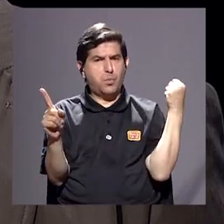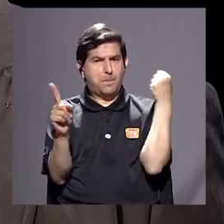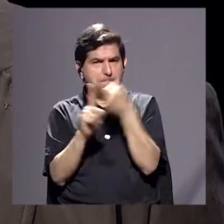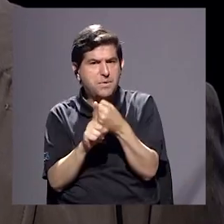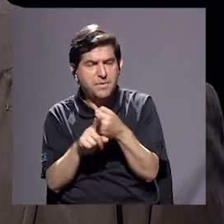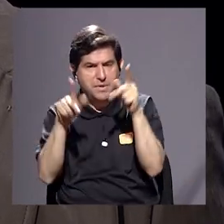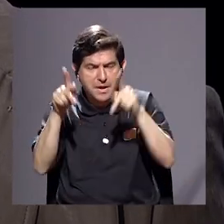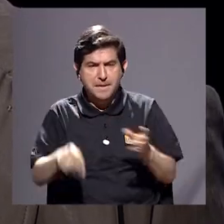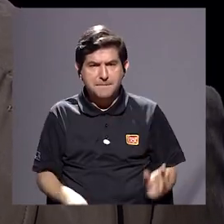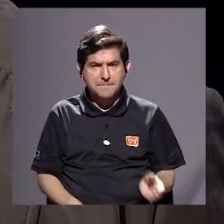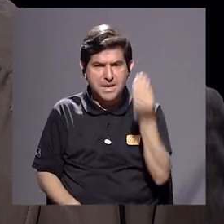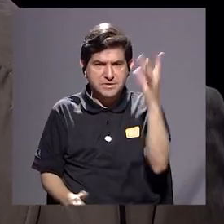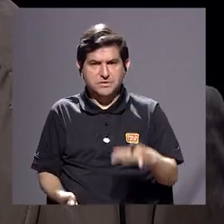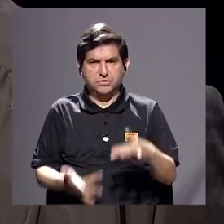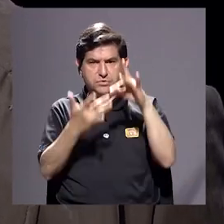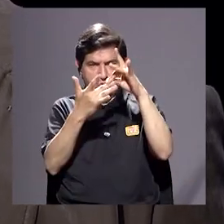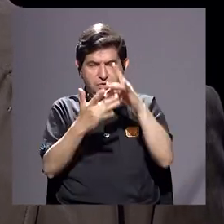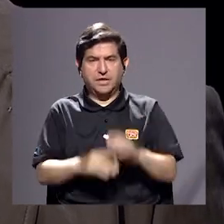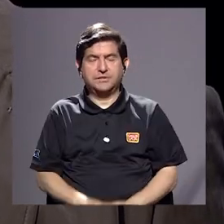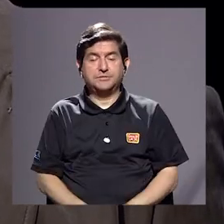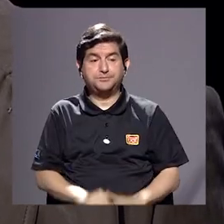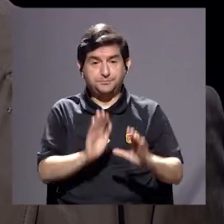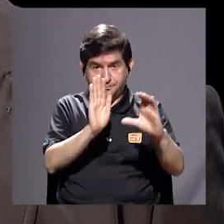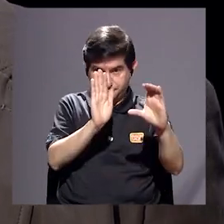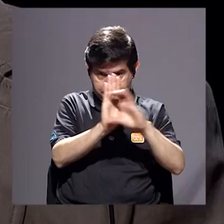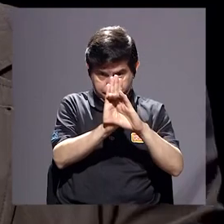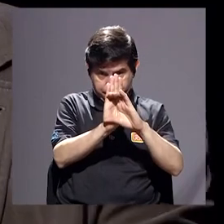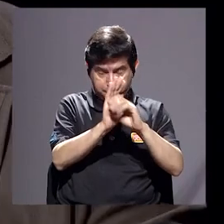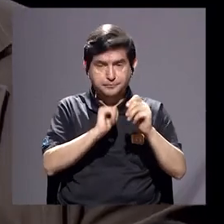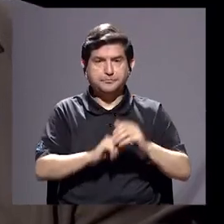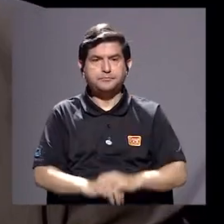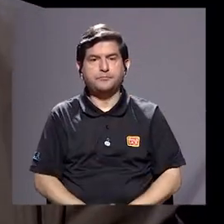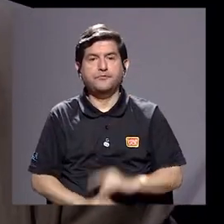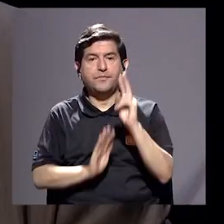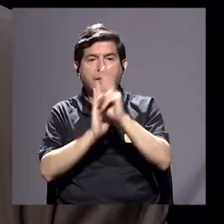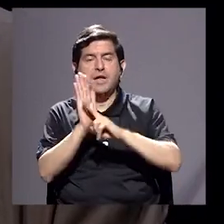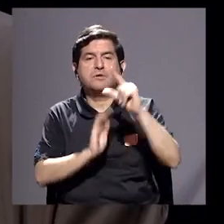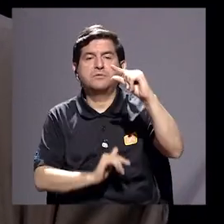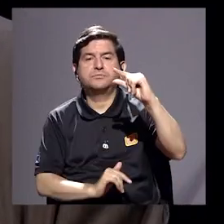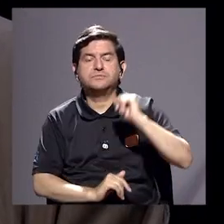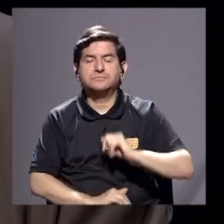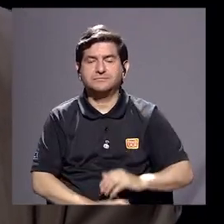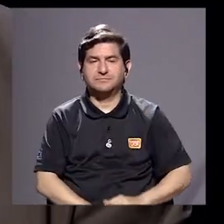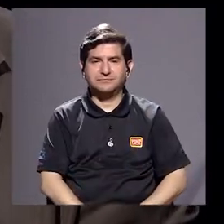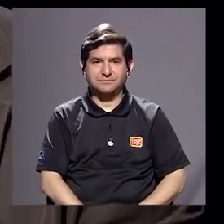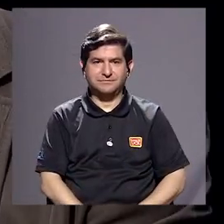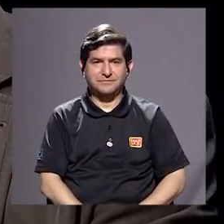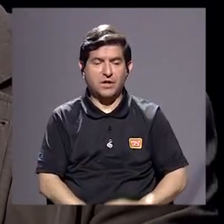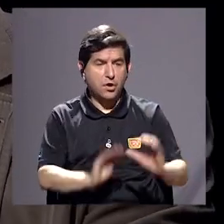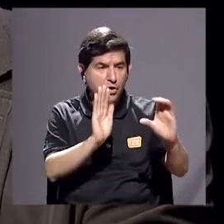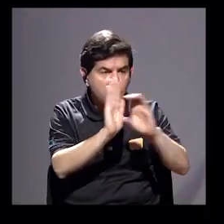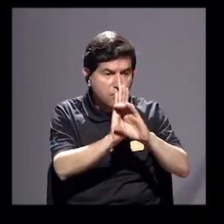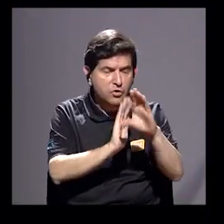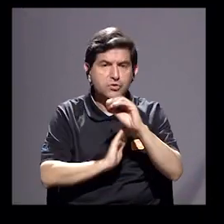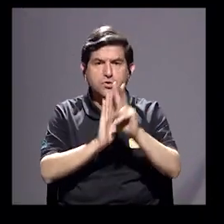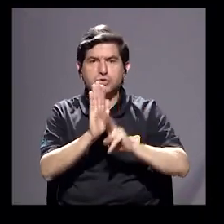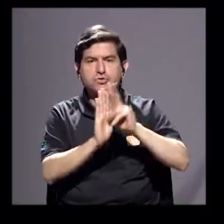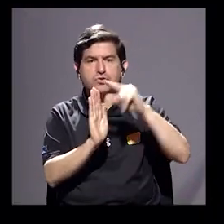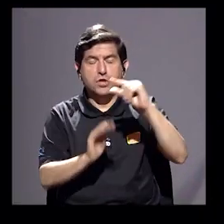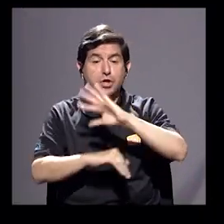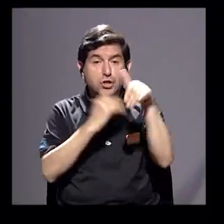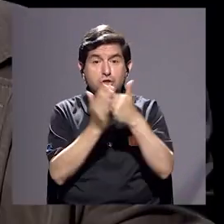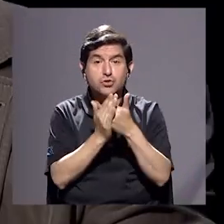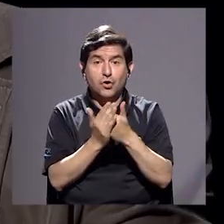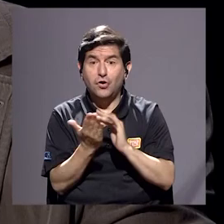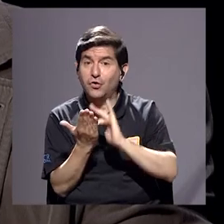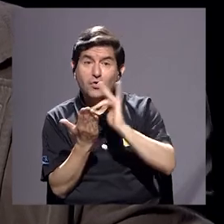en la gente joven sobre todo es fotos y vídeos cortos fotos y vídeos hoy con celulares o